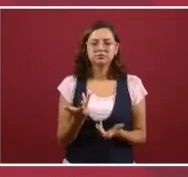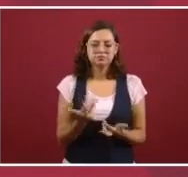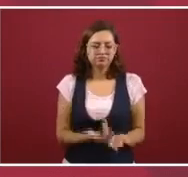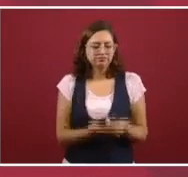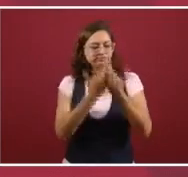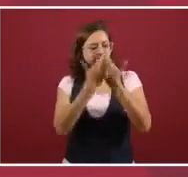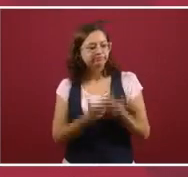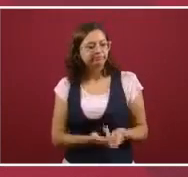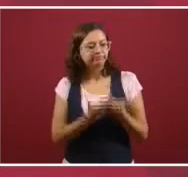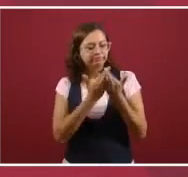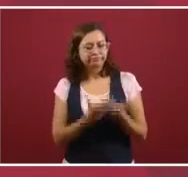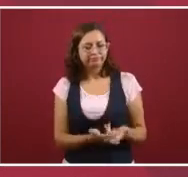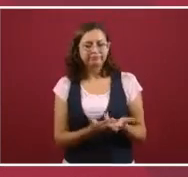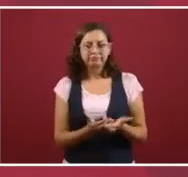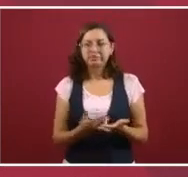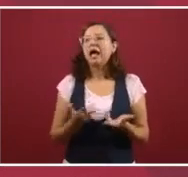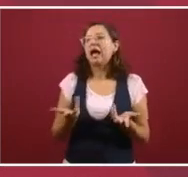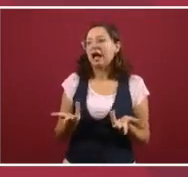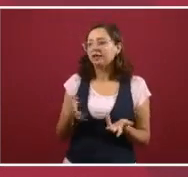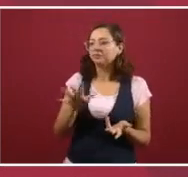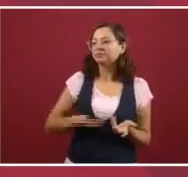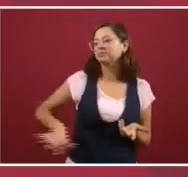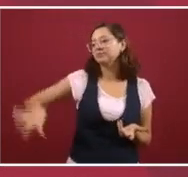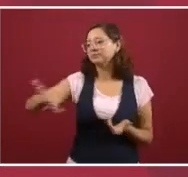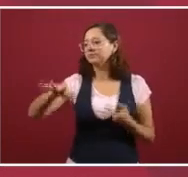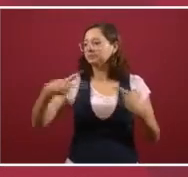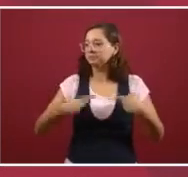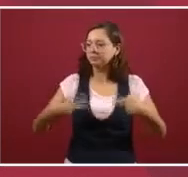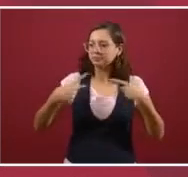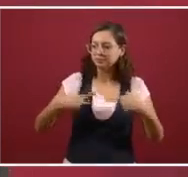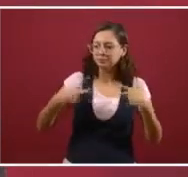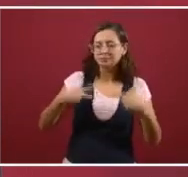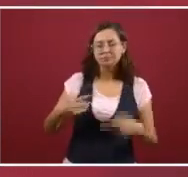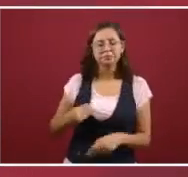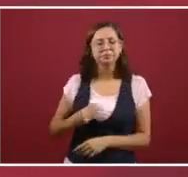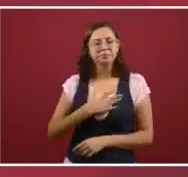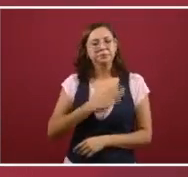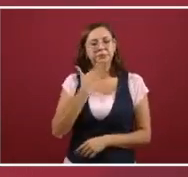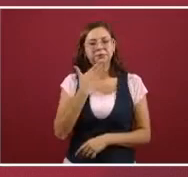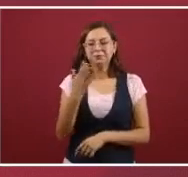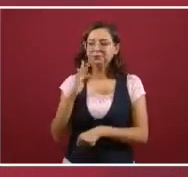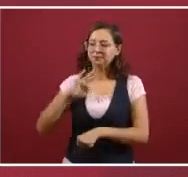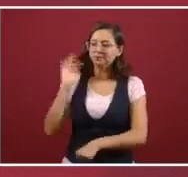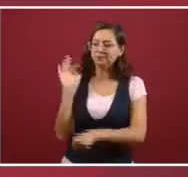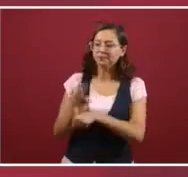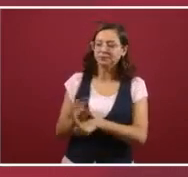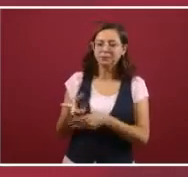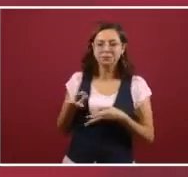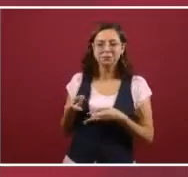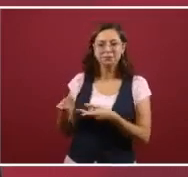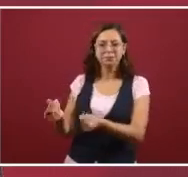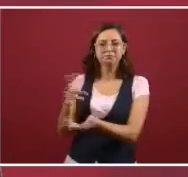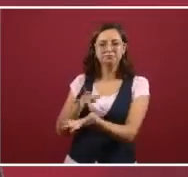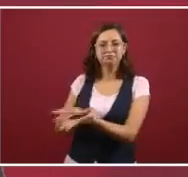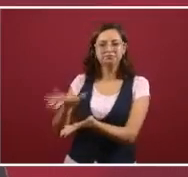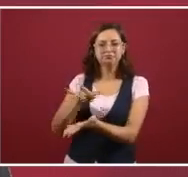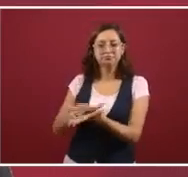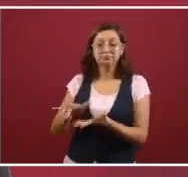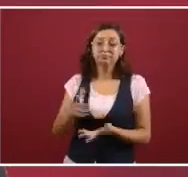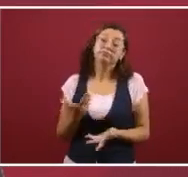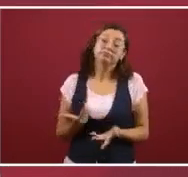excedentes para poder financiar el estado de bienestar. Es un